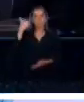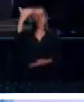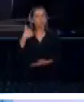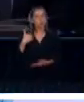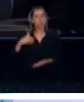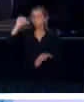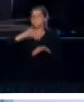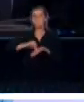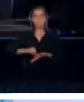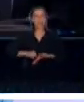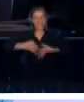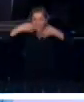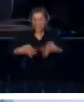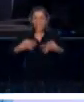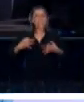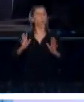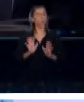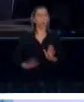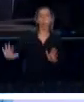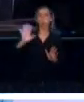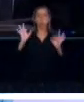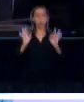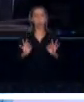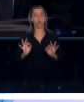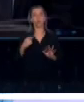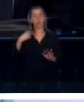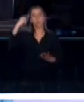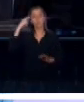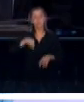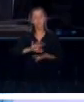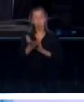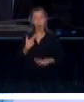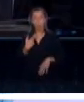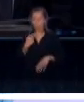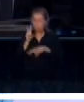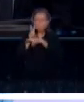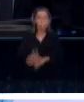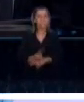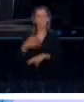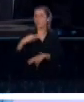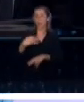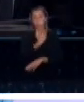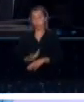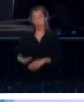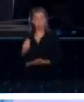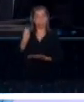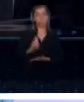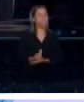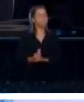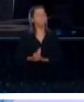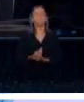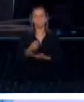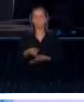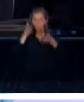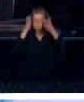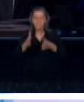transporte urbano. Y también, obviamente, eso tiene que ver con el federalismo. Y es de lo que habla Juan Schiaretti, es de lo que estamos hablando nosotros y nosotras en